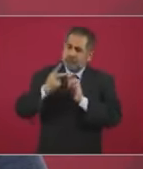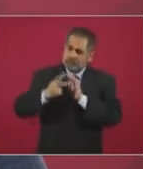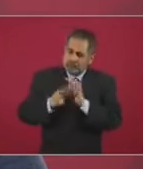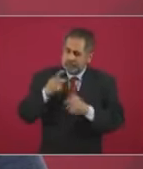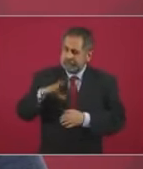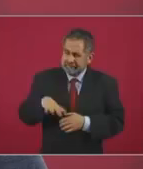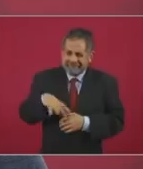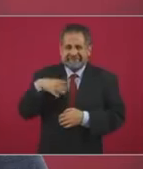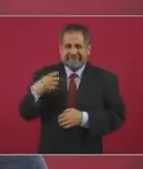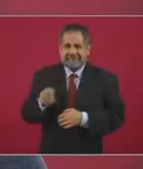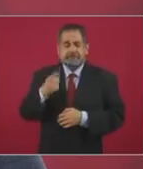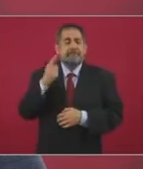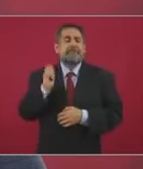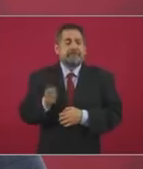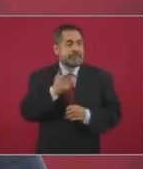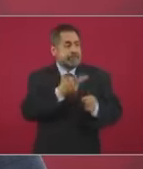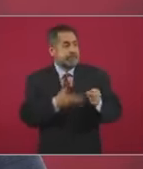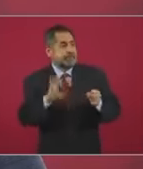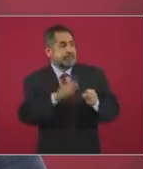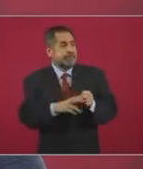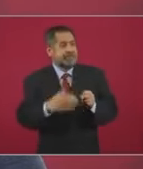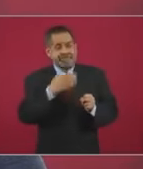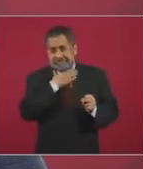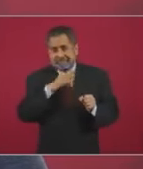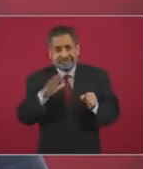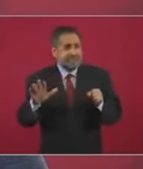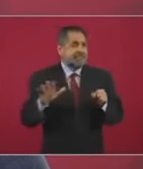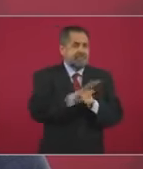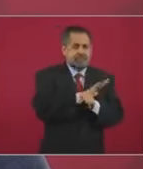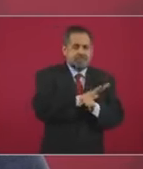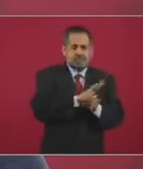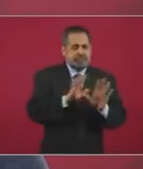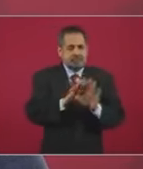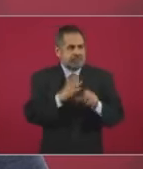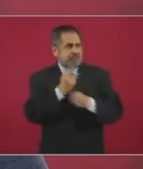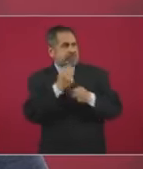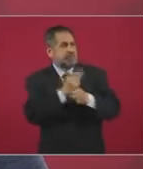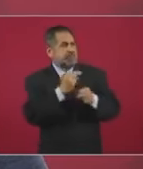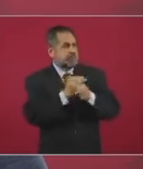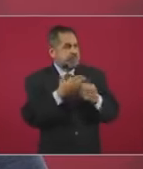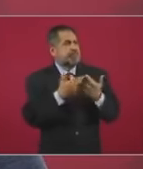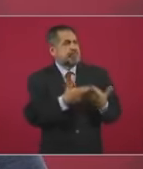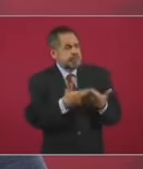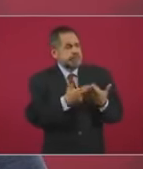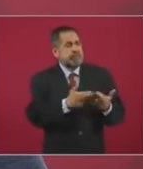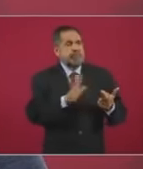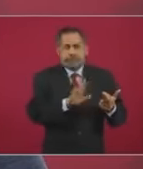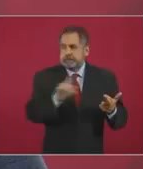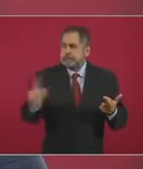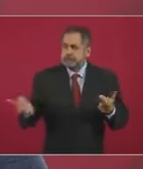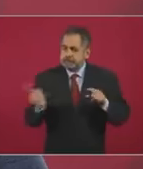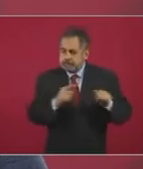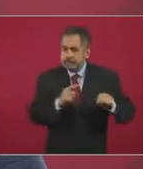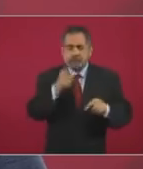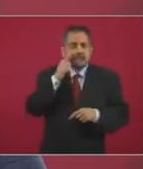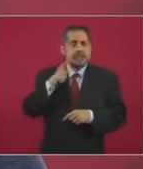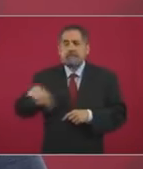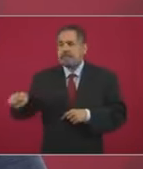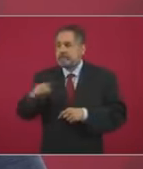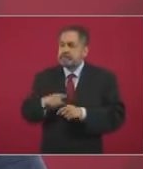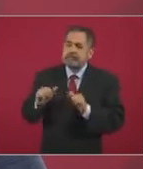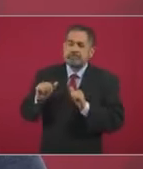para evitar la saturación de hospitales y sobre todo la pérdida de vidas humanas mediante la ampliación del número